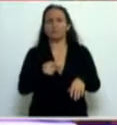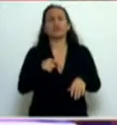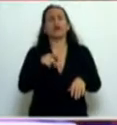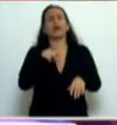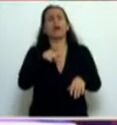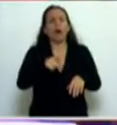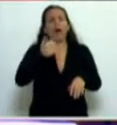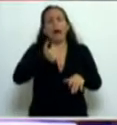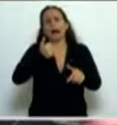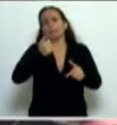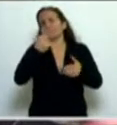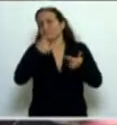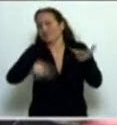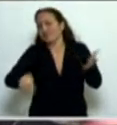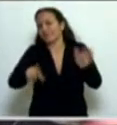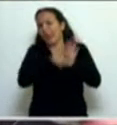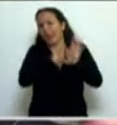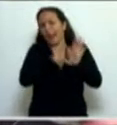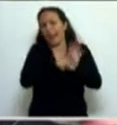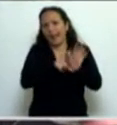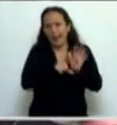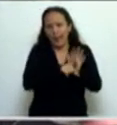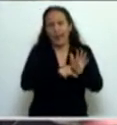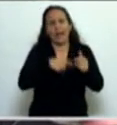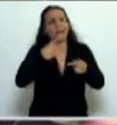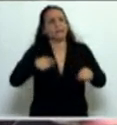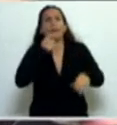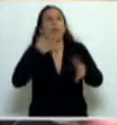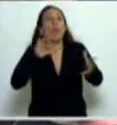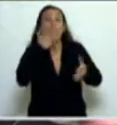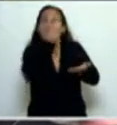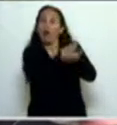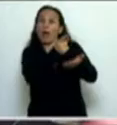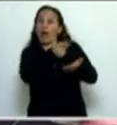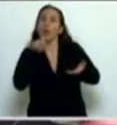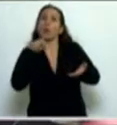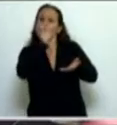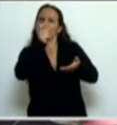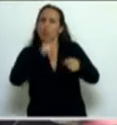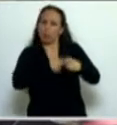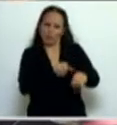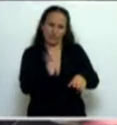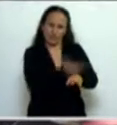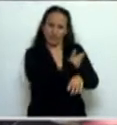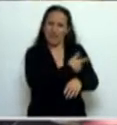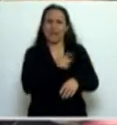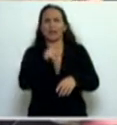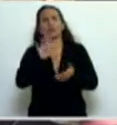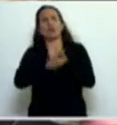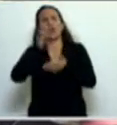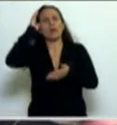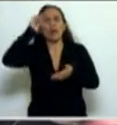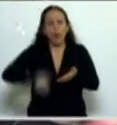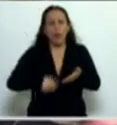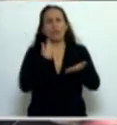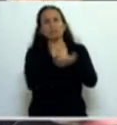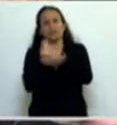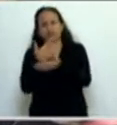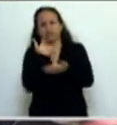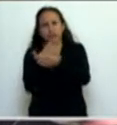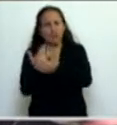nacionalice el patrimonio de nuestra patria y no que se permita este tipo de novedades. En cuanto a esta mayoría especial, hay